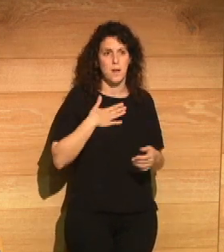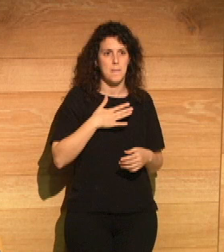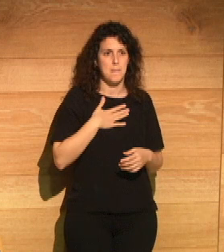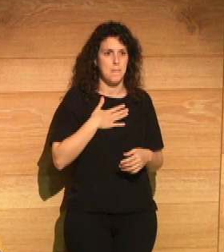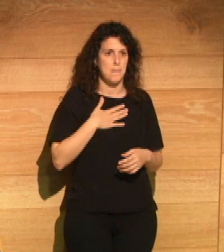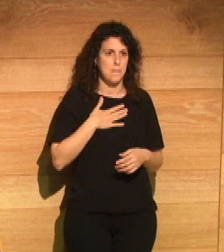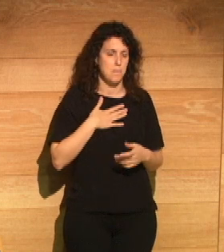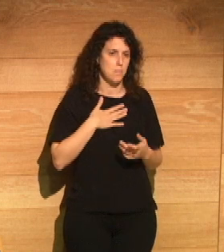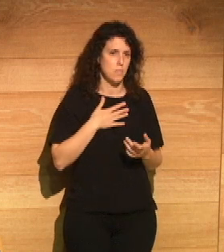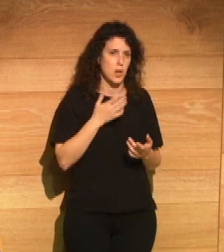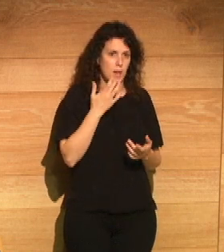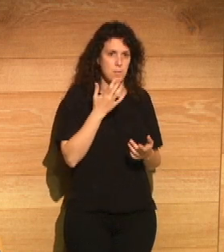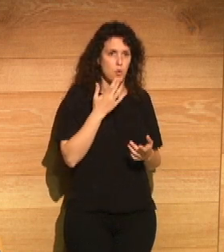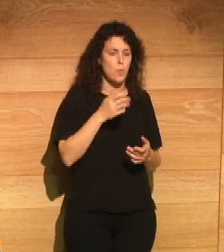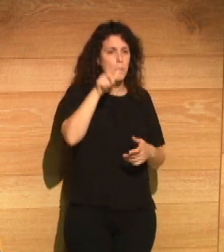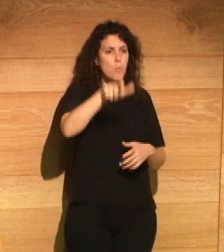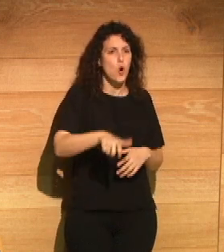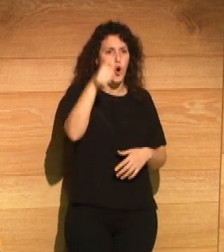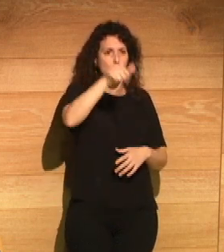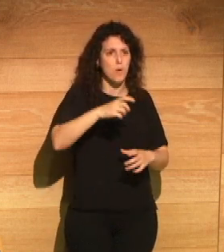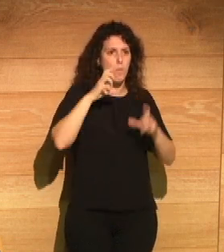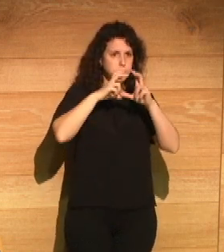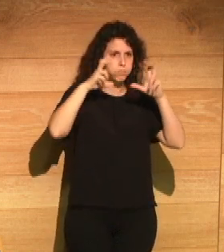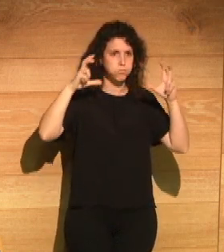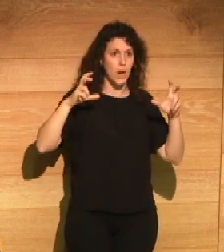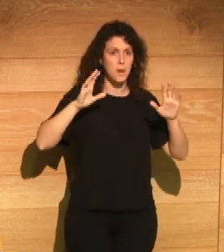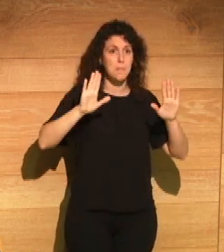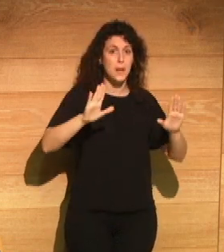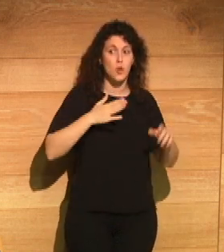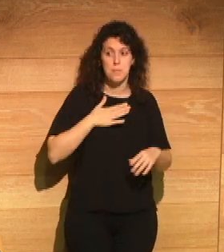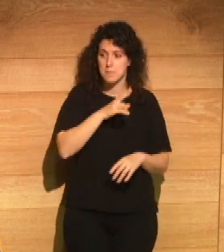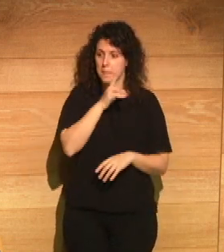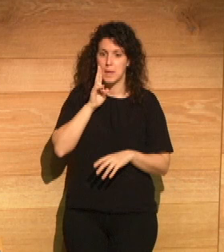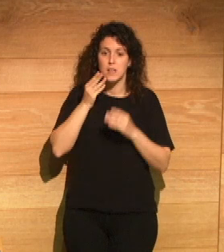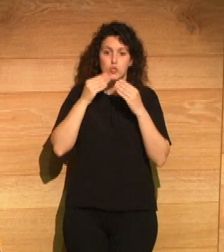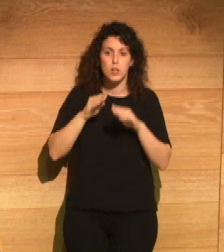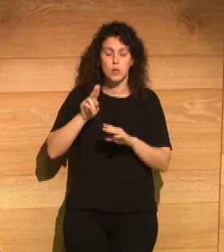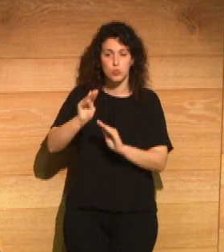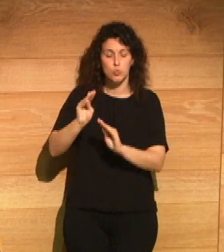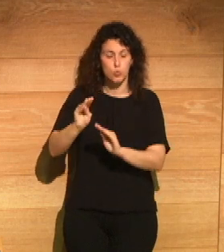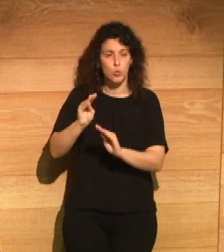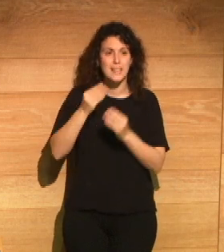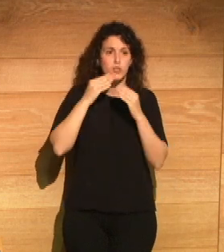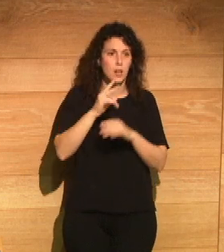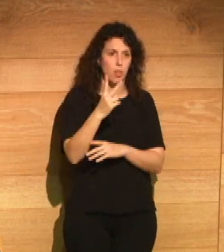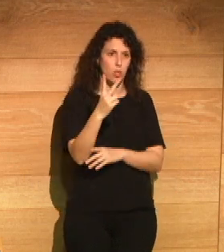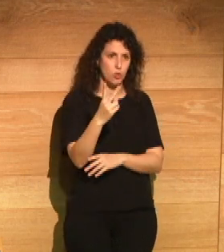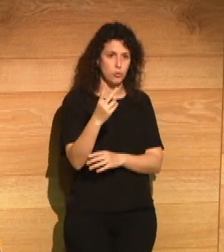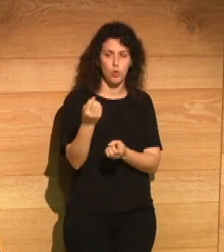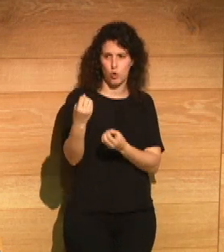hombre gordiflón, espléndido, pero en la historia de mi mamá había como dos historias recurrentes que ella nos